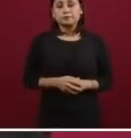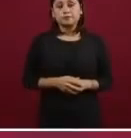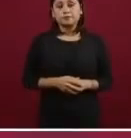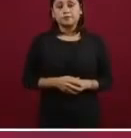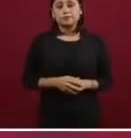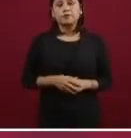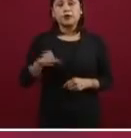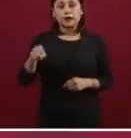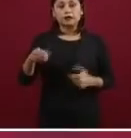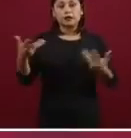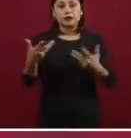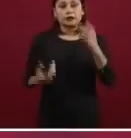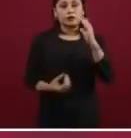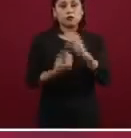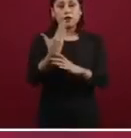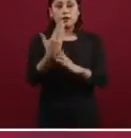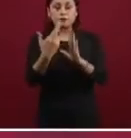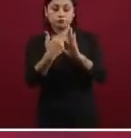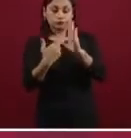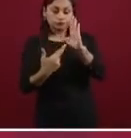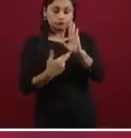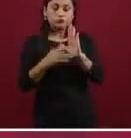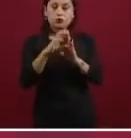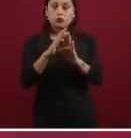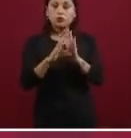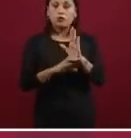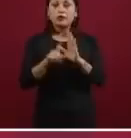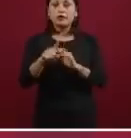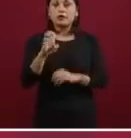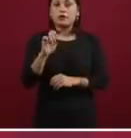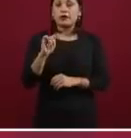código de ética empresarial